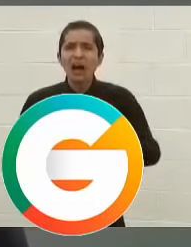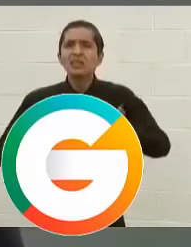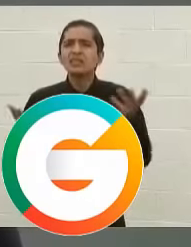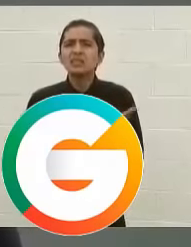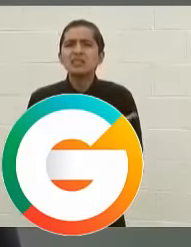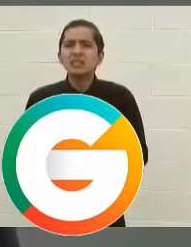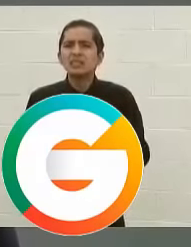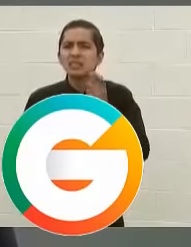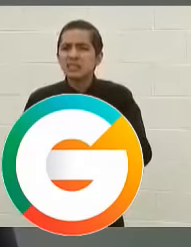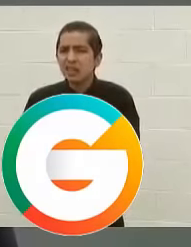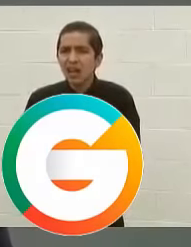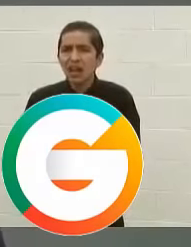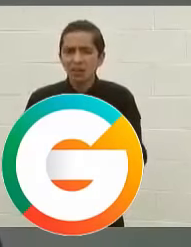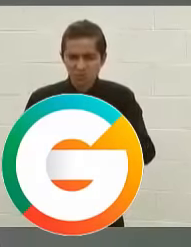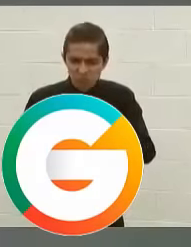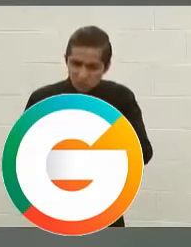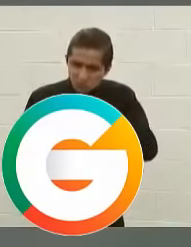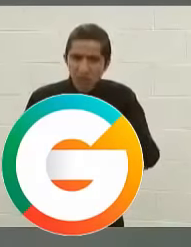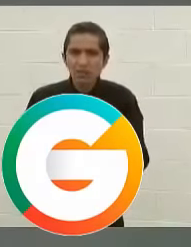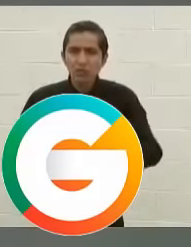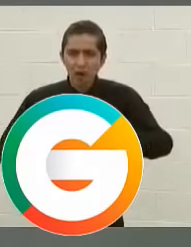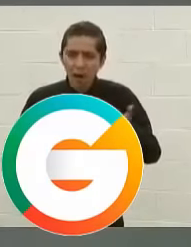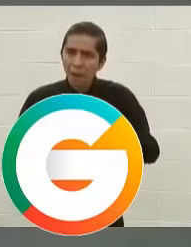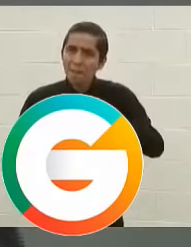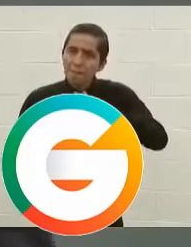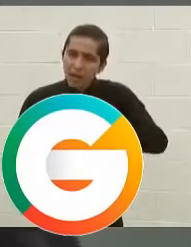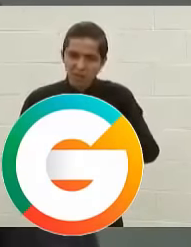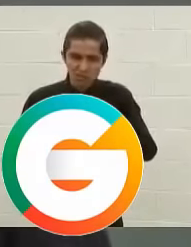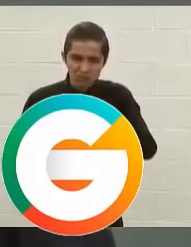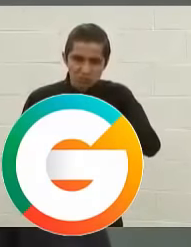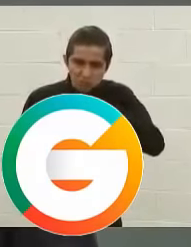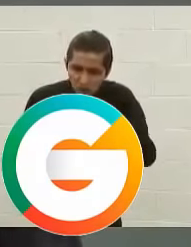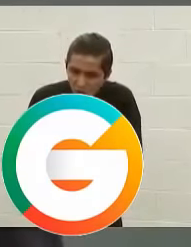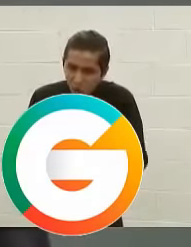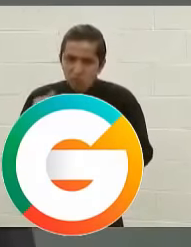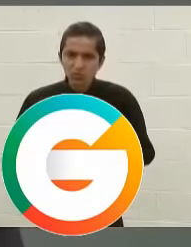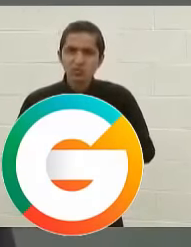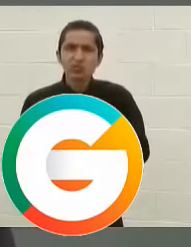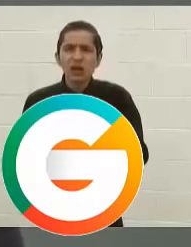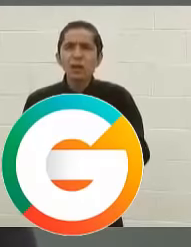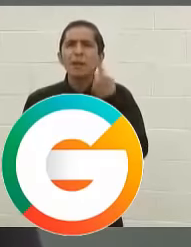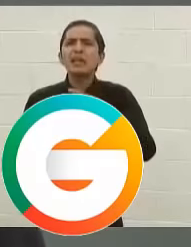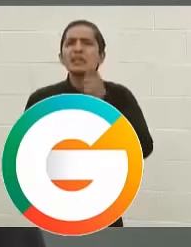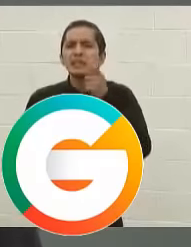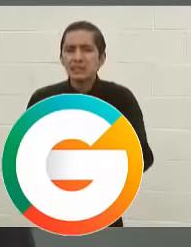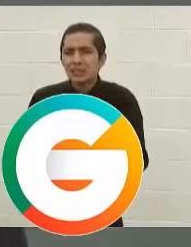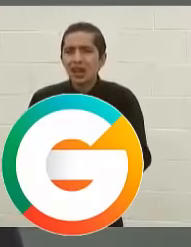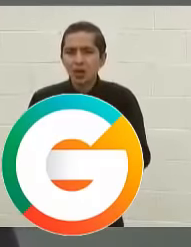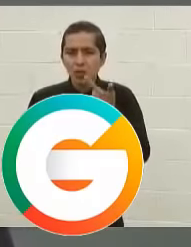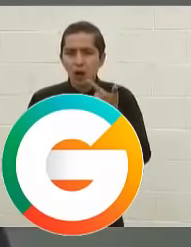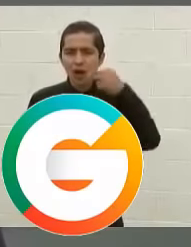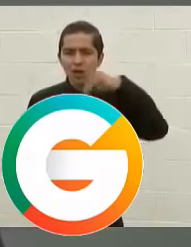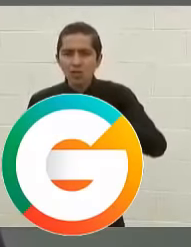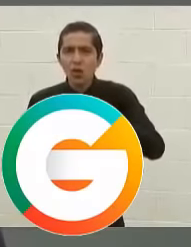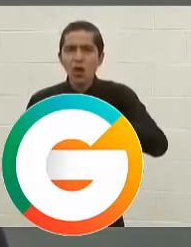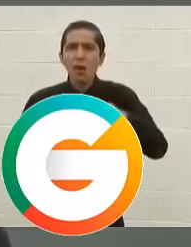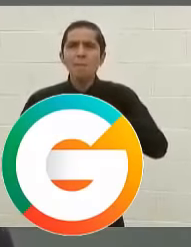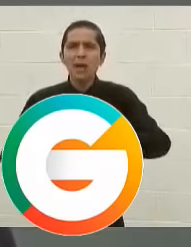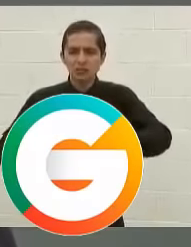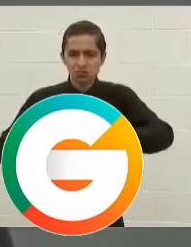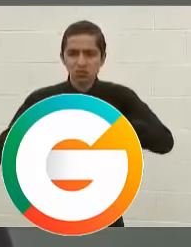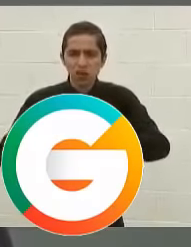haciendo un esfuerzo mayor por consolidar la Guardia